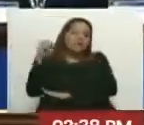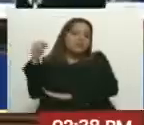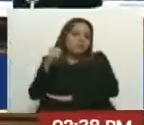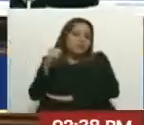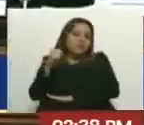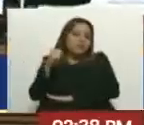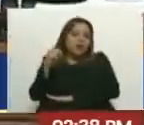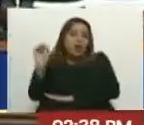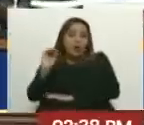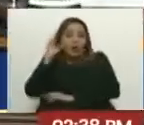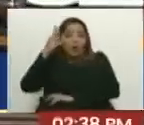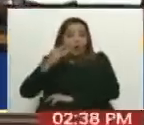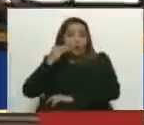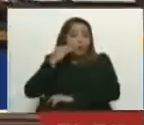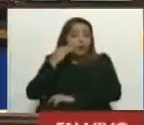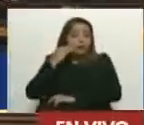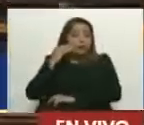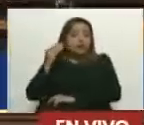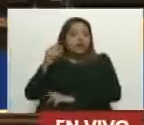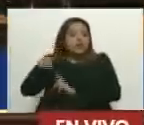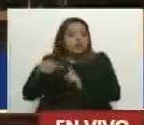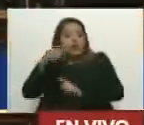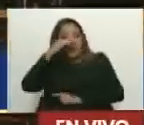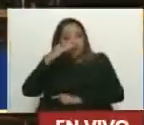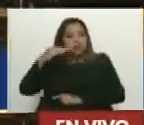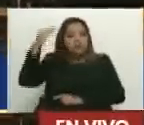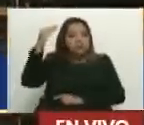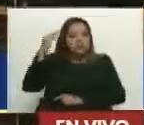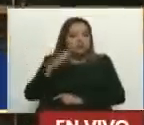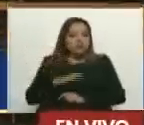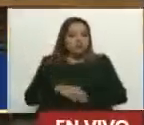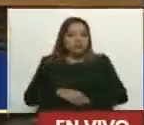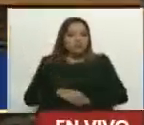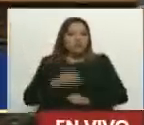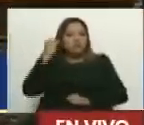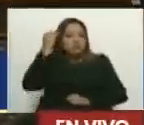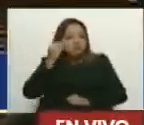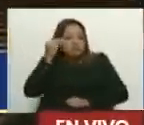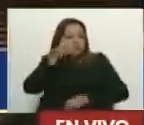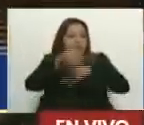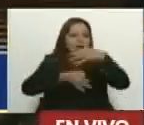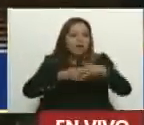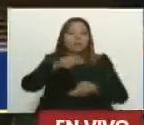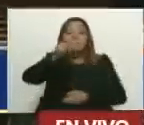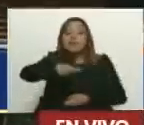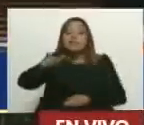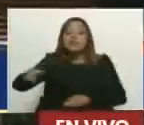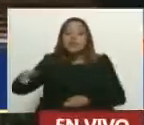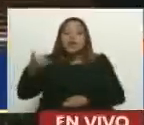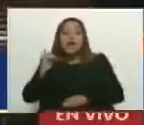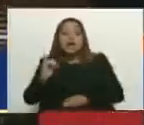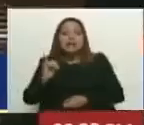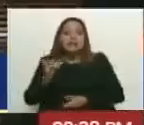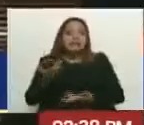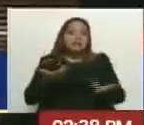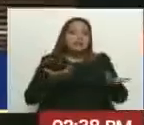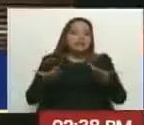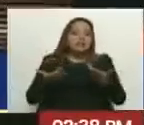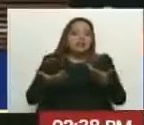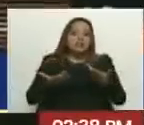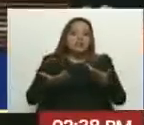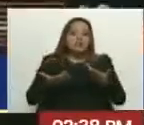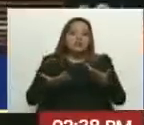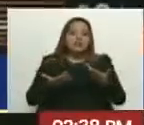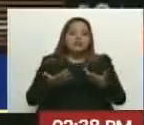luego un adolescente en esta condición. Imagínense entonces, pudiéramos estar hablando de personas que han sido víctimas de